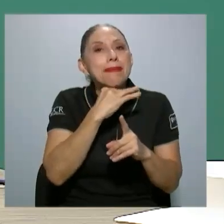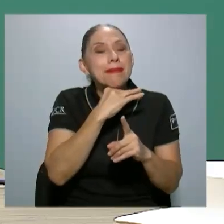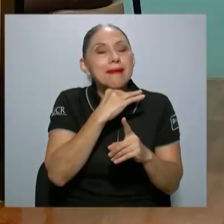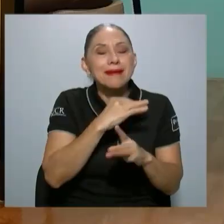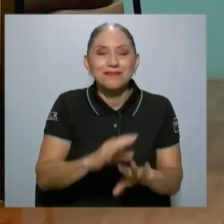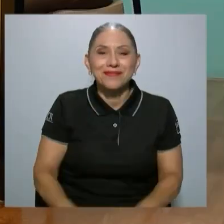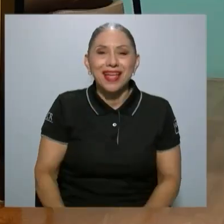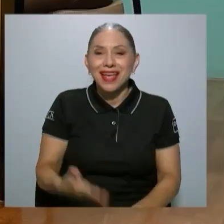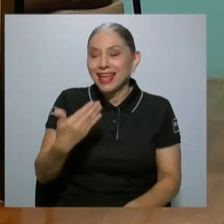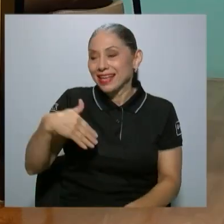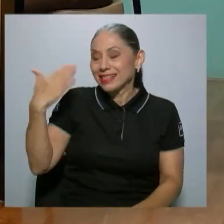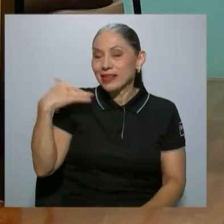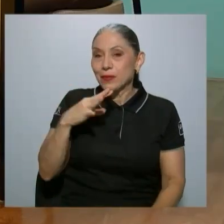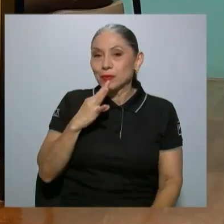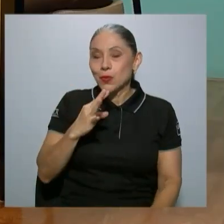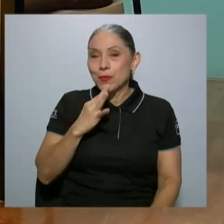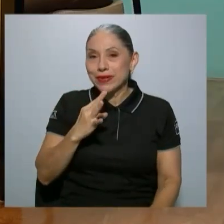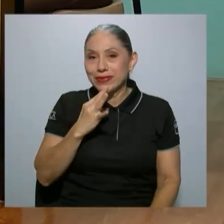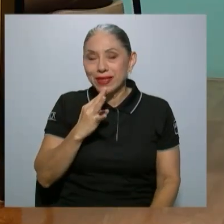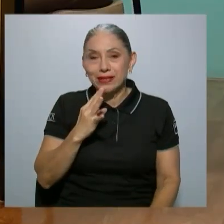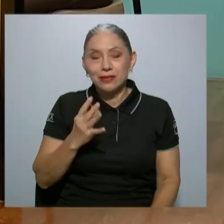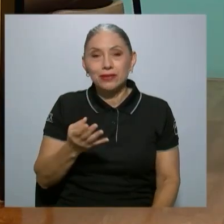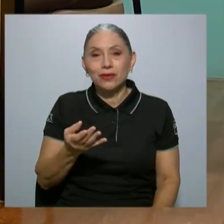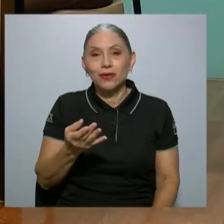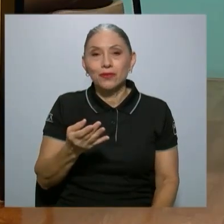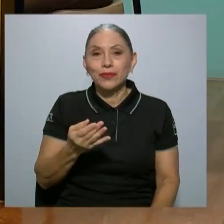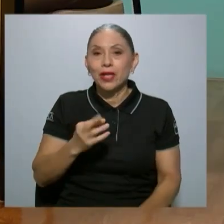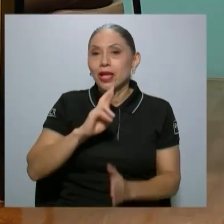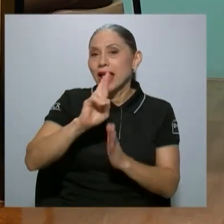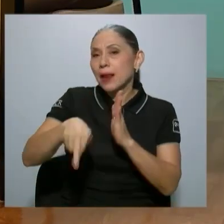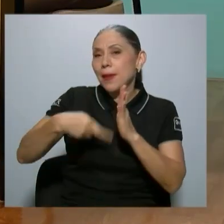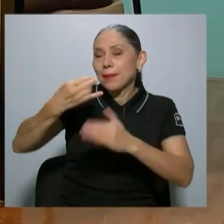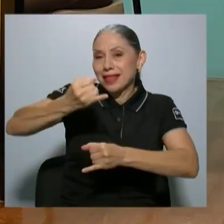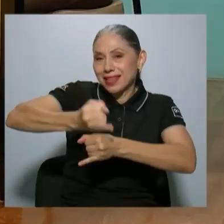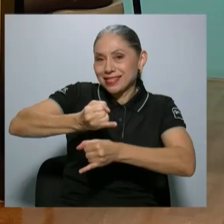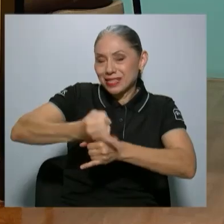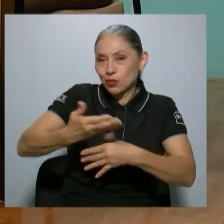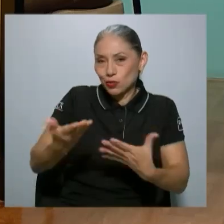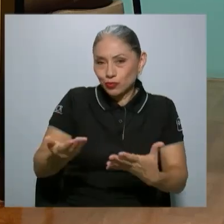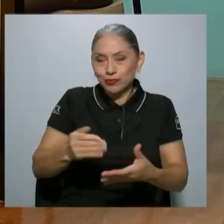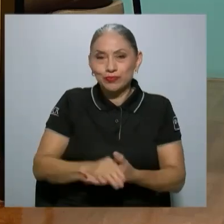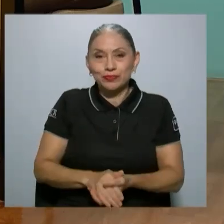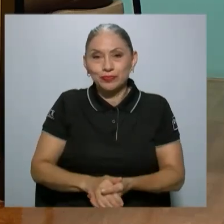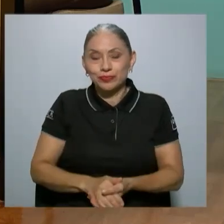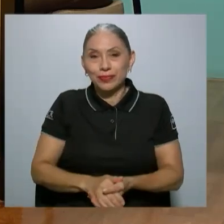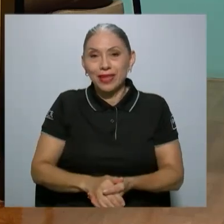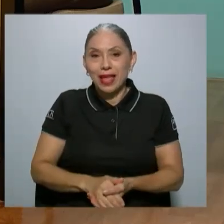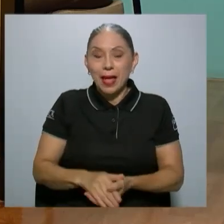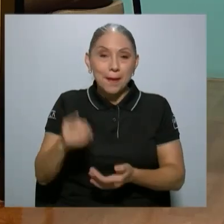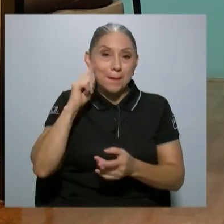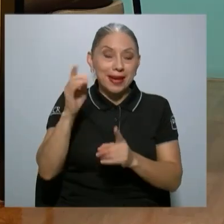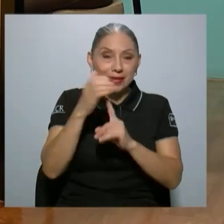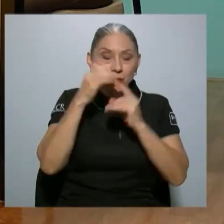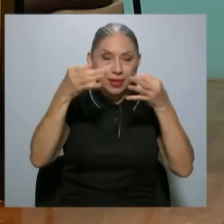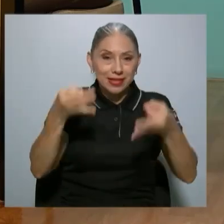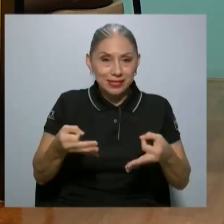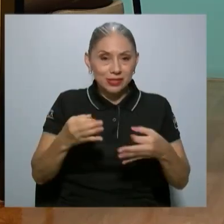estábamos conversando sobre el papel del instituto, ¿verdad? En la toma de